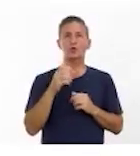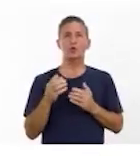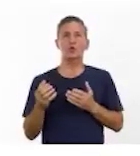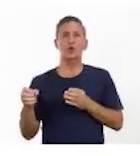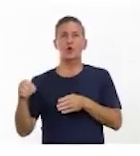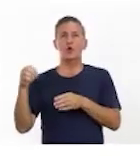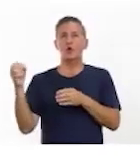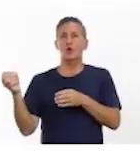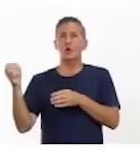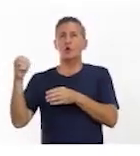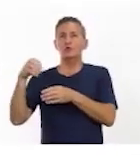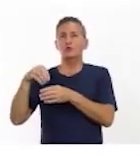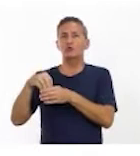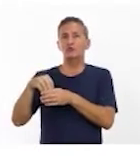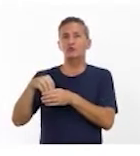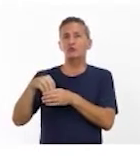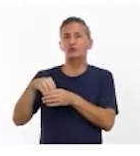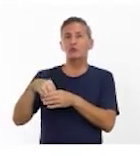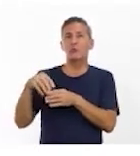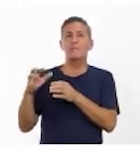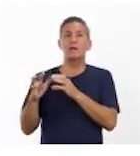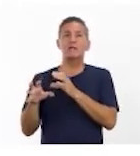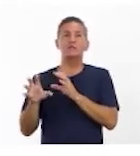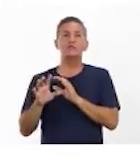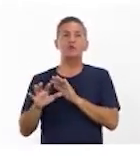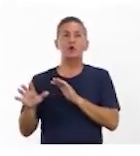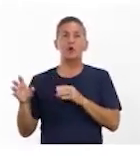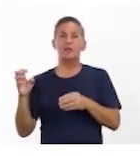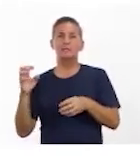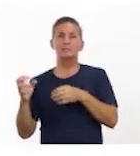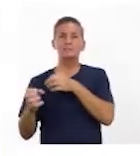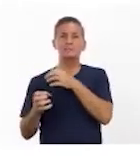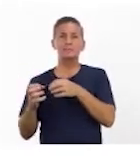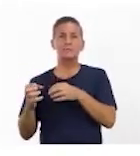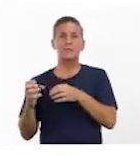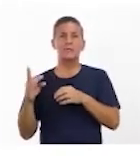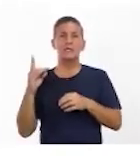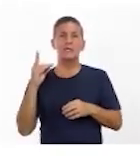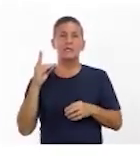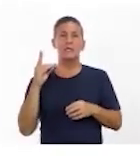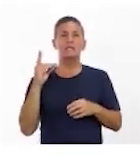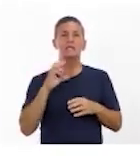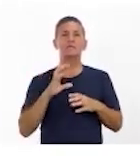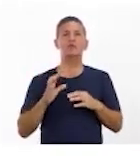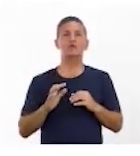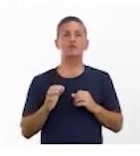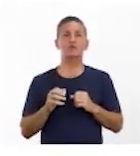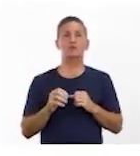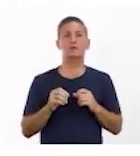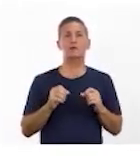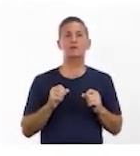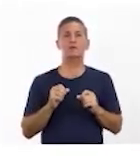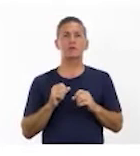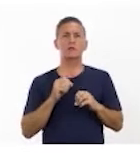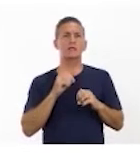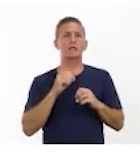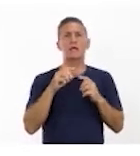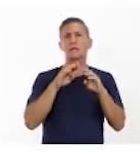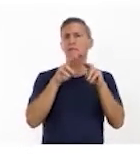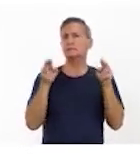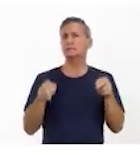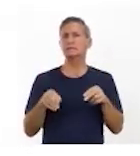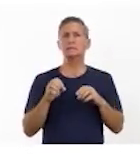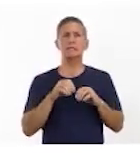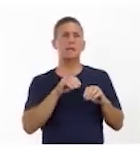coloides, suspensiones y disoluciones. Recuerden que las suspensiones son aquellos